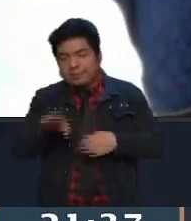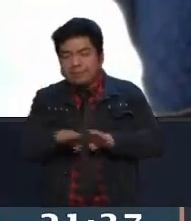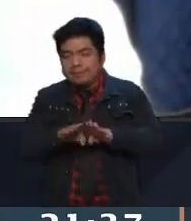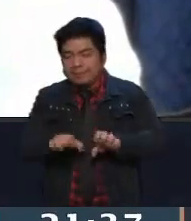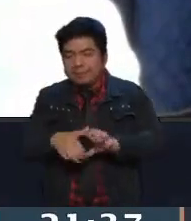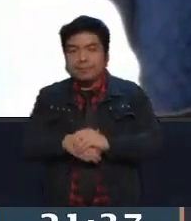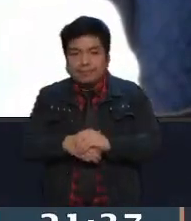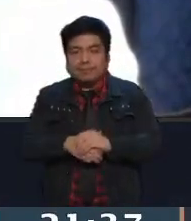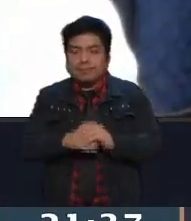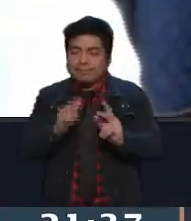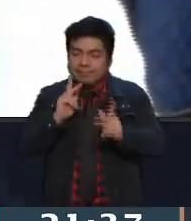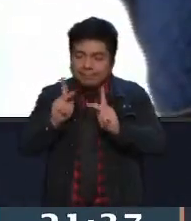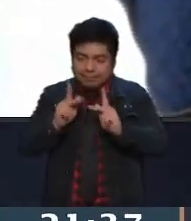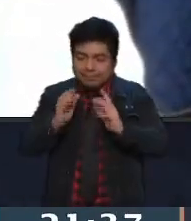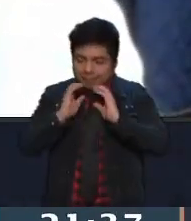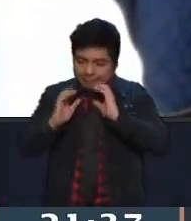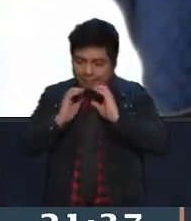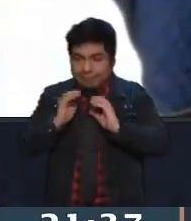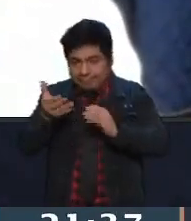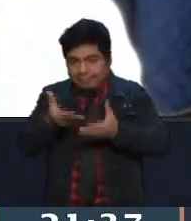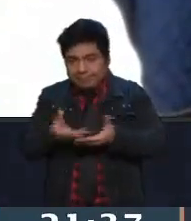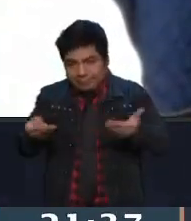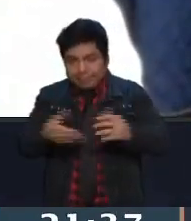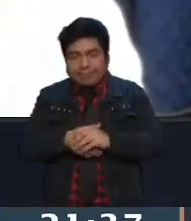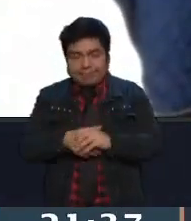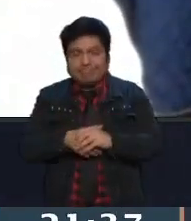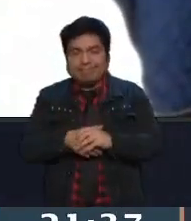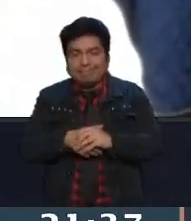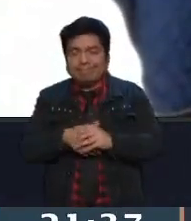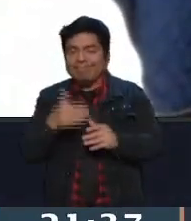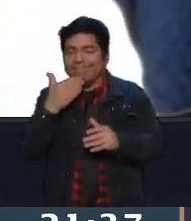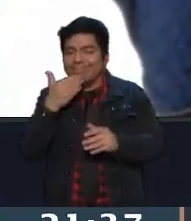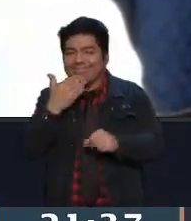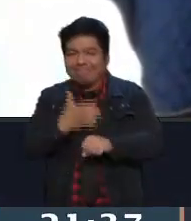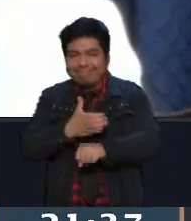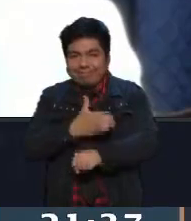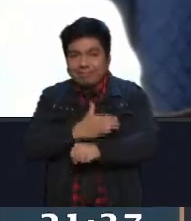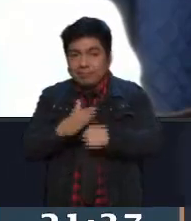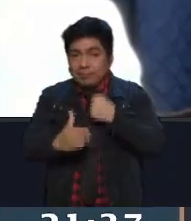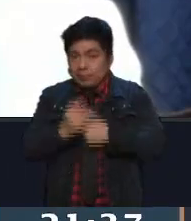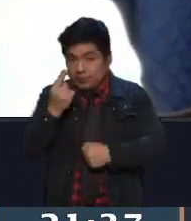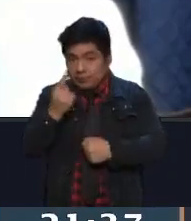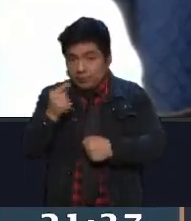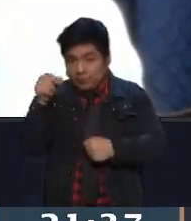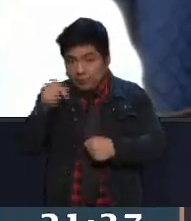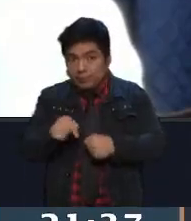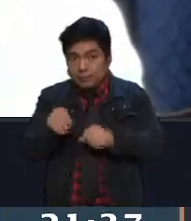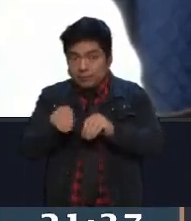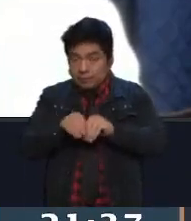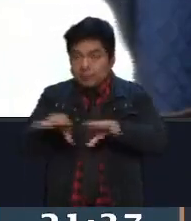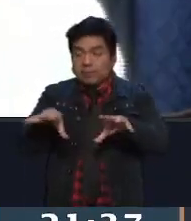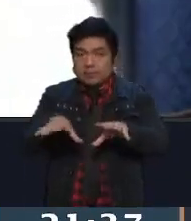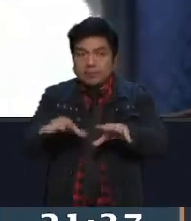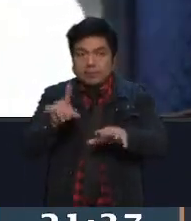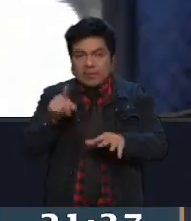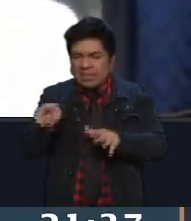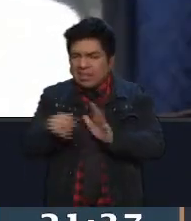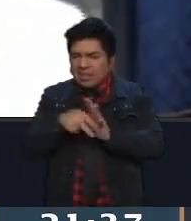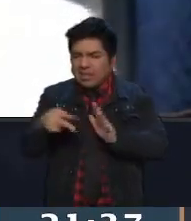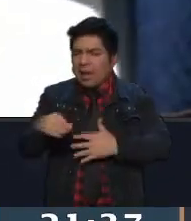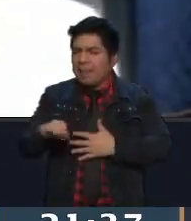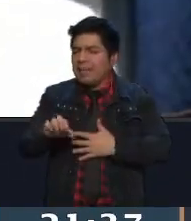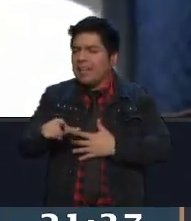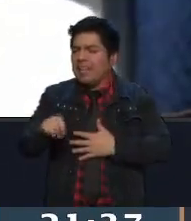aquí conversar con ustedes. Qué bueno que nos acompañas, porque recientemente hicieron una publicación en Milenio que